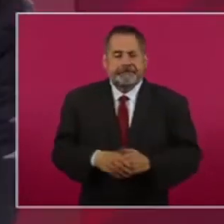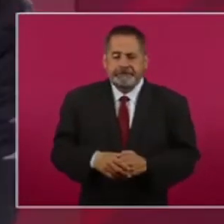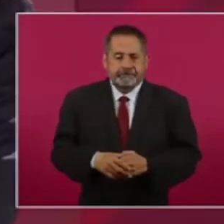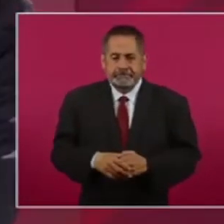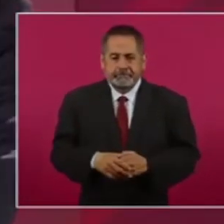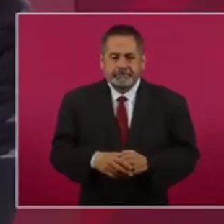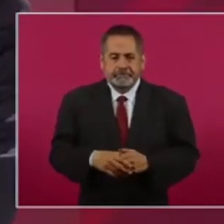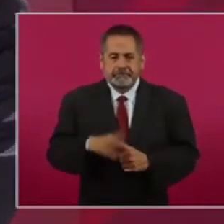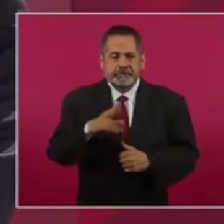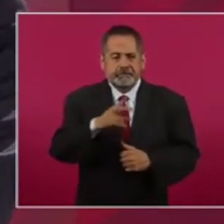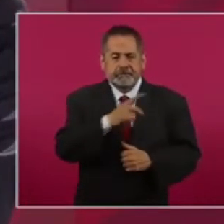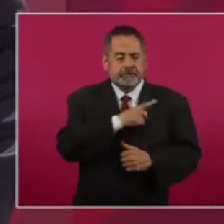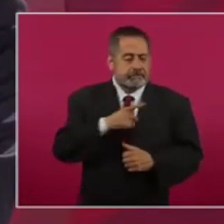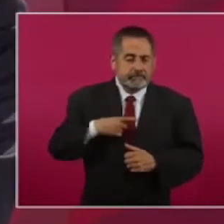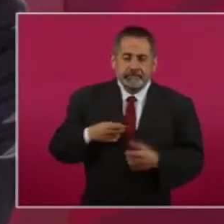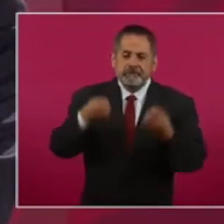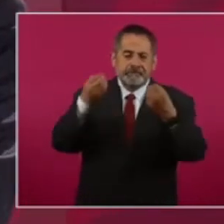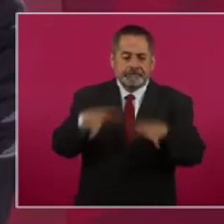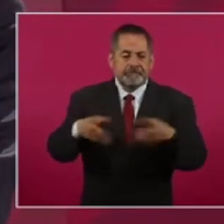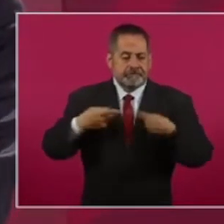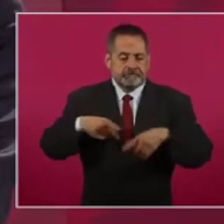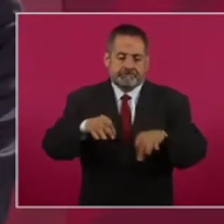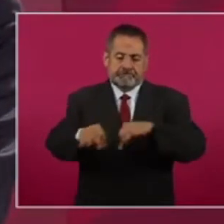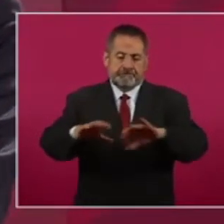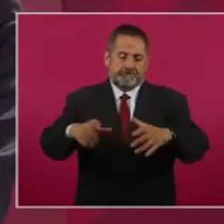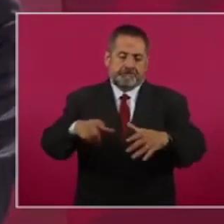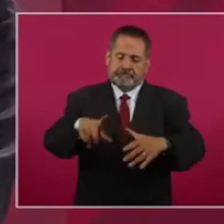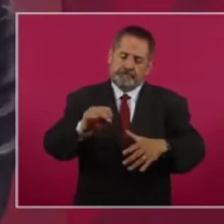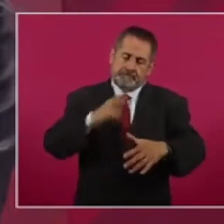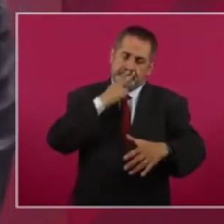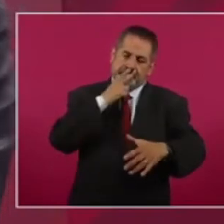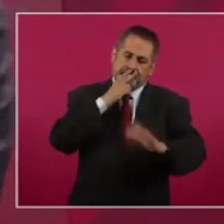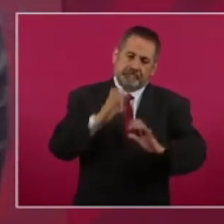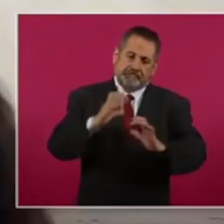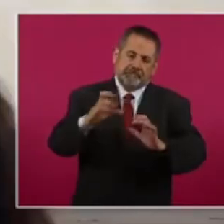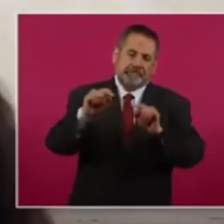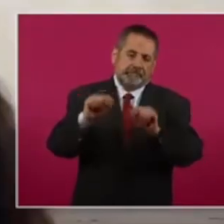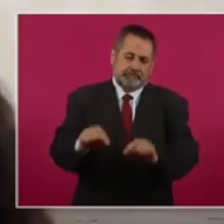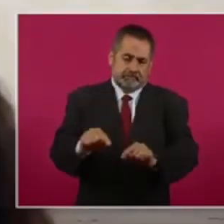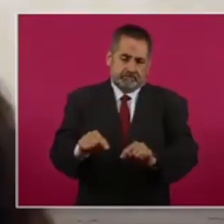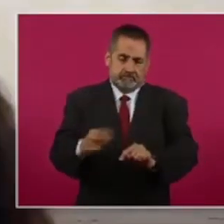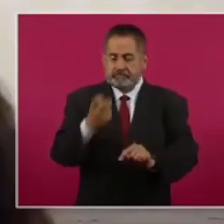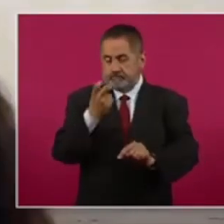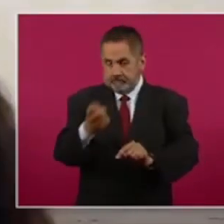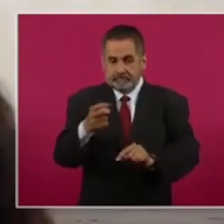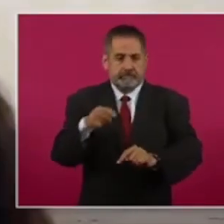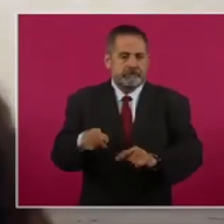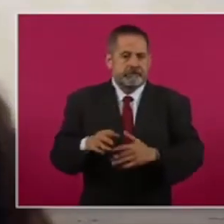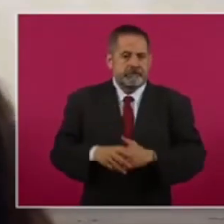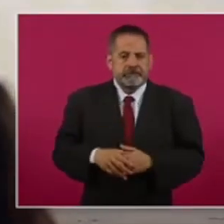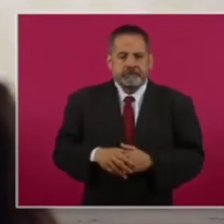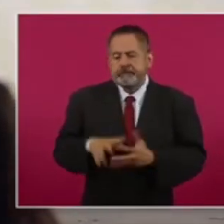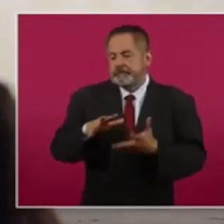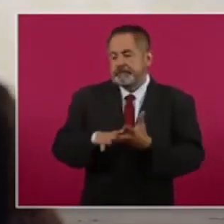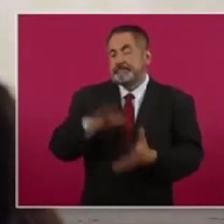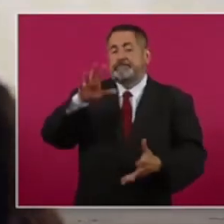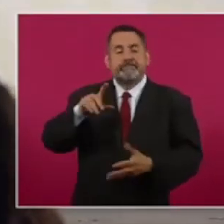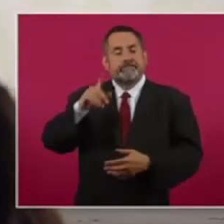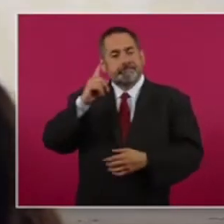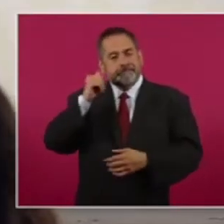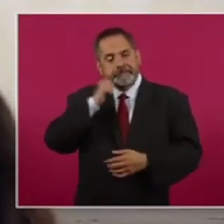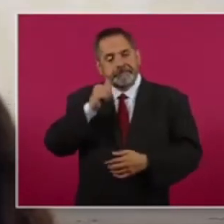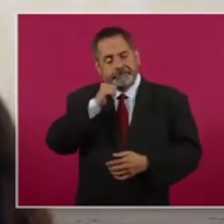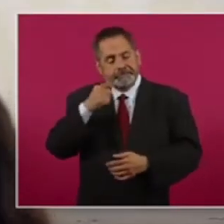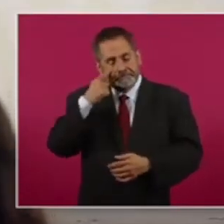de afectar a los trabajadores. Efectivamente. Y por lo general, la mayoría de